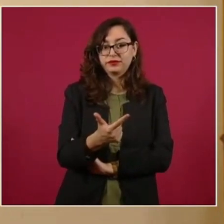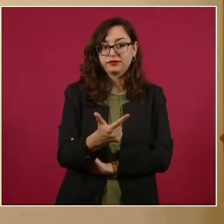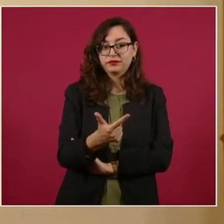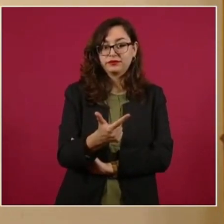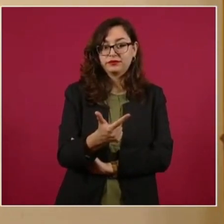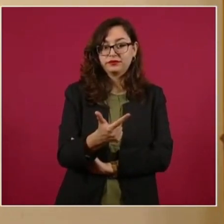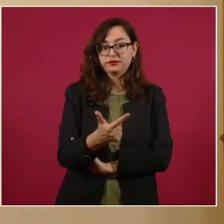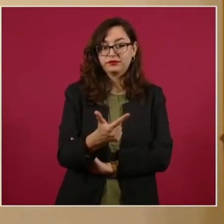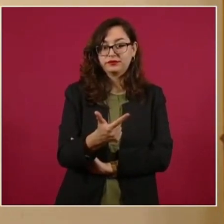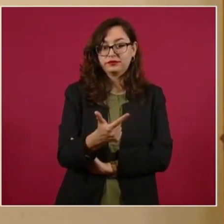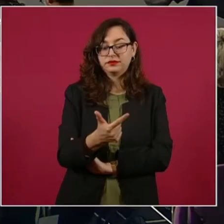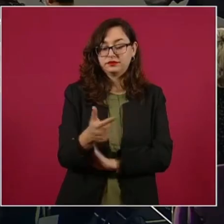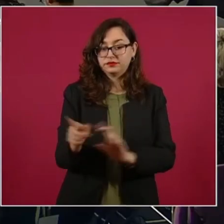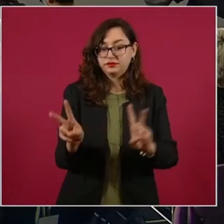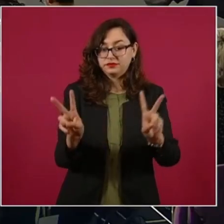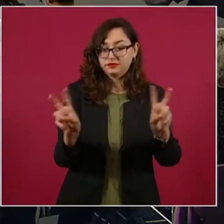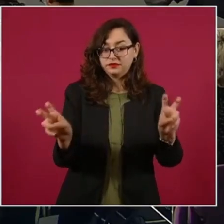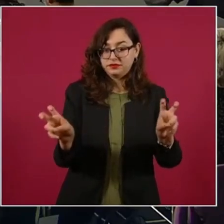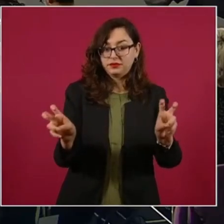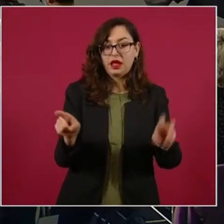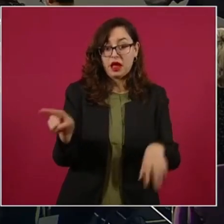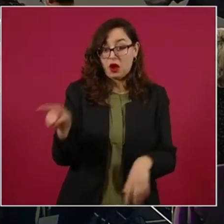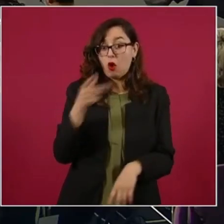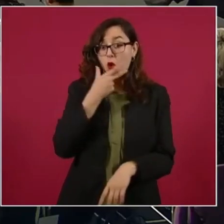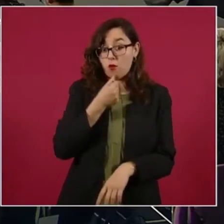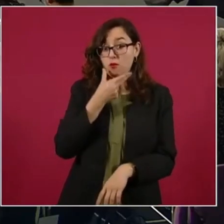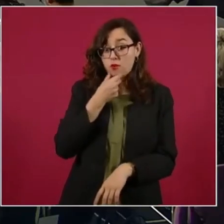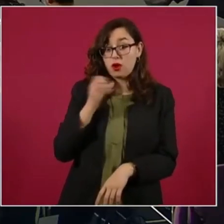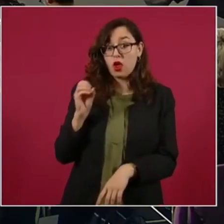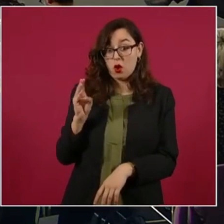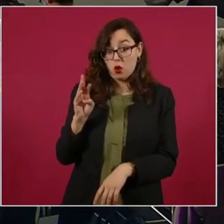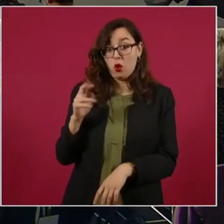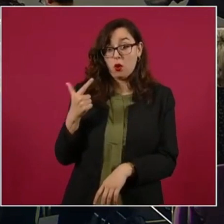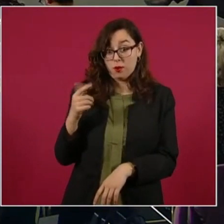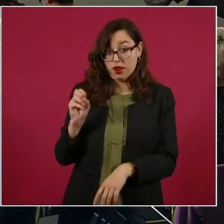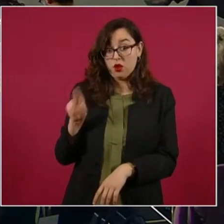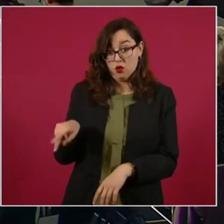es decir, es una cita de su discurso,